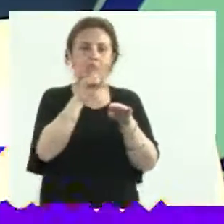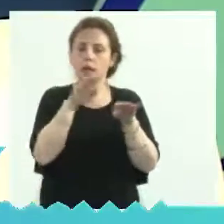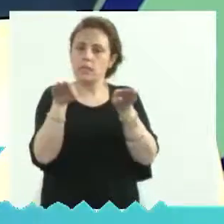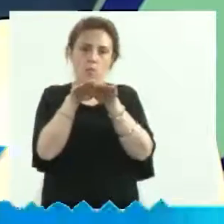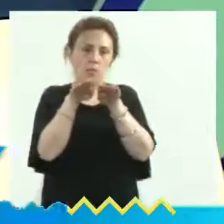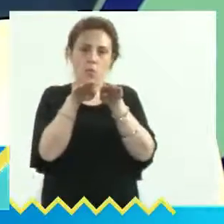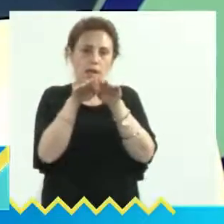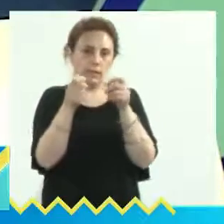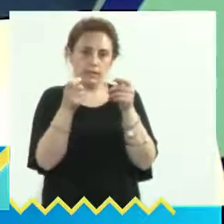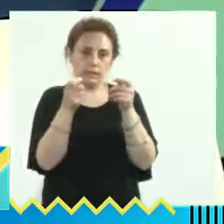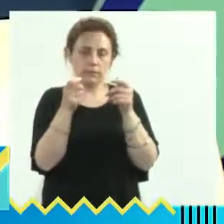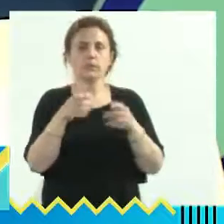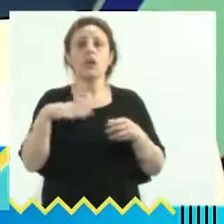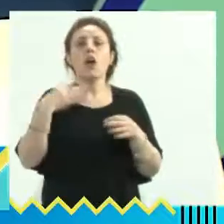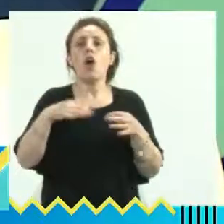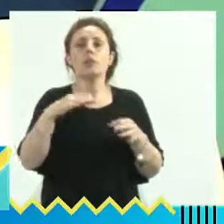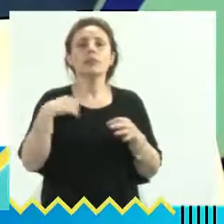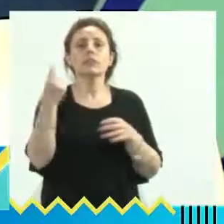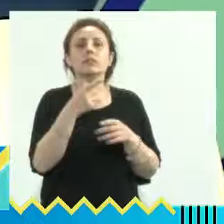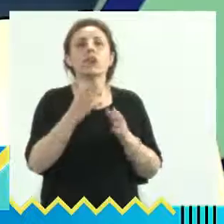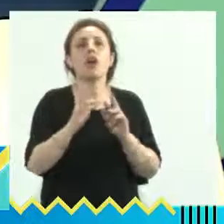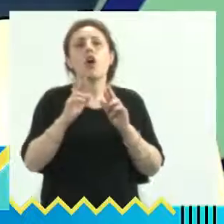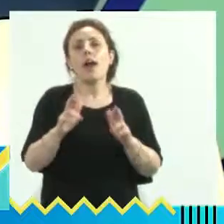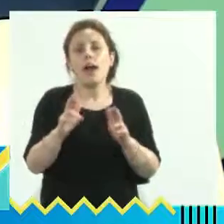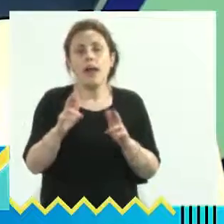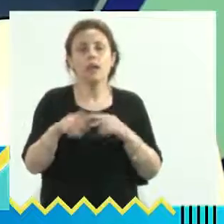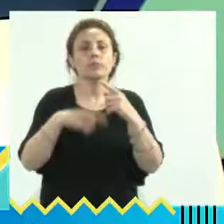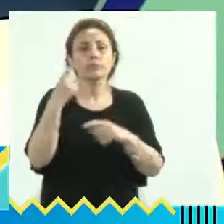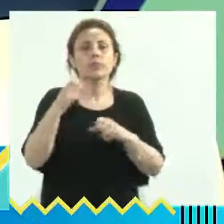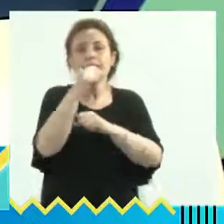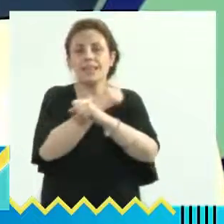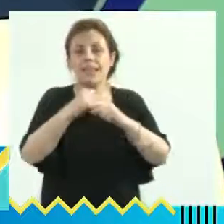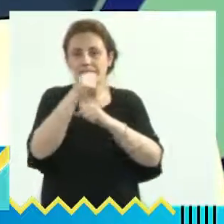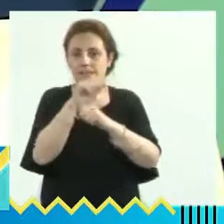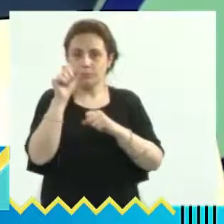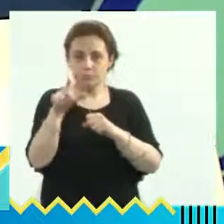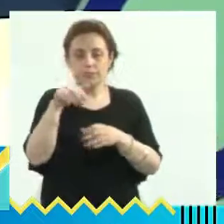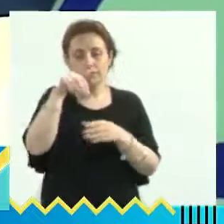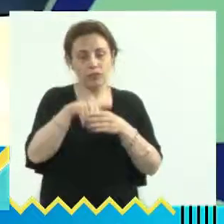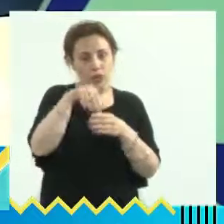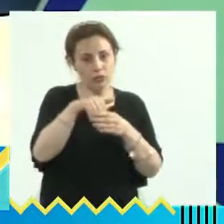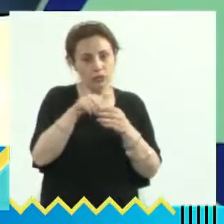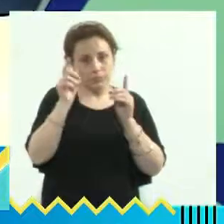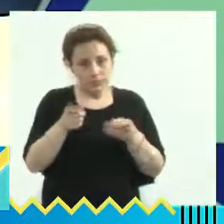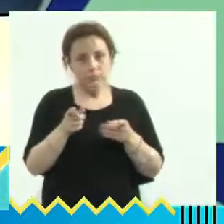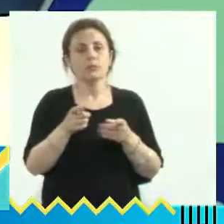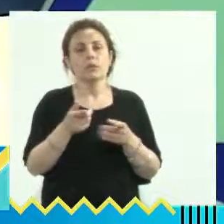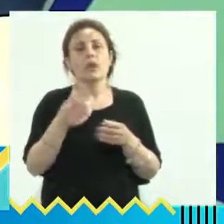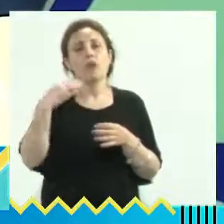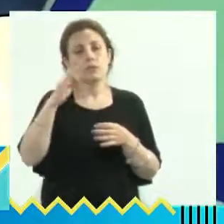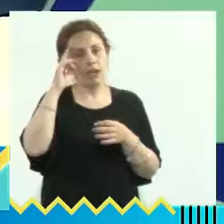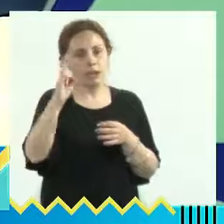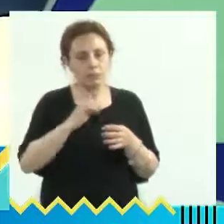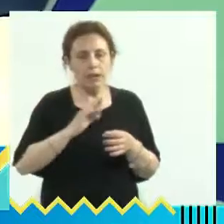que yo apelo y digo, puede hacer que la ingeniería electoral no haga sus trampas, y nos está quedando la deuda